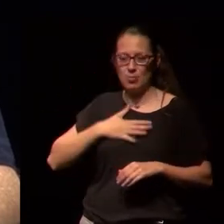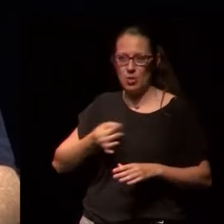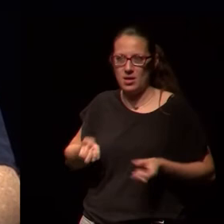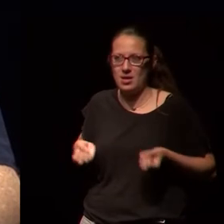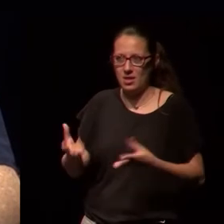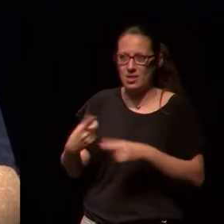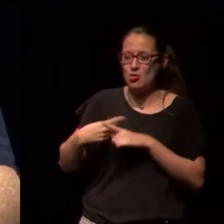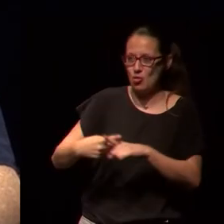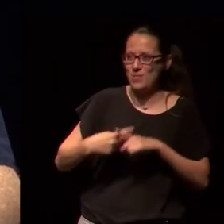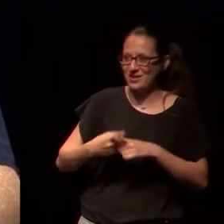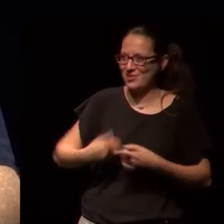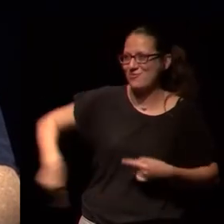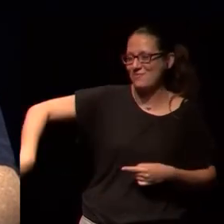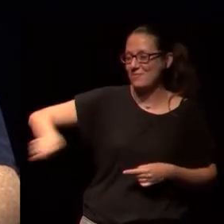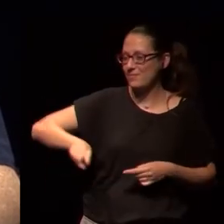todos vosotros.